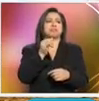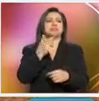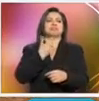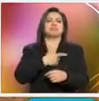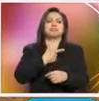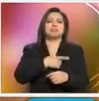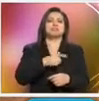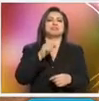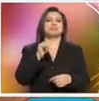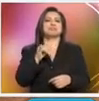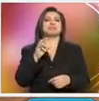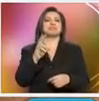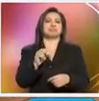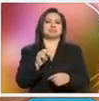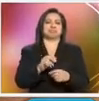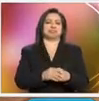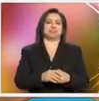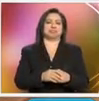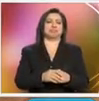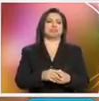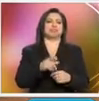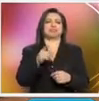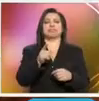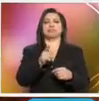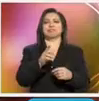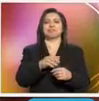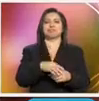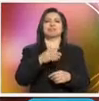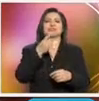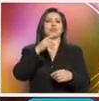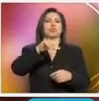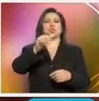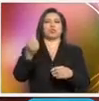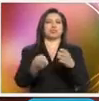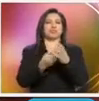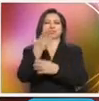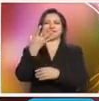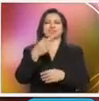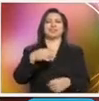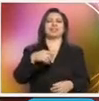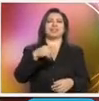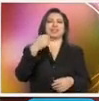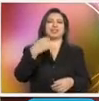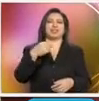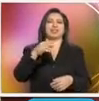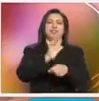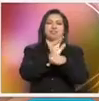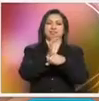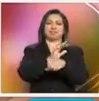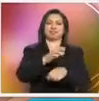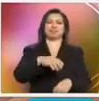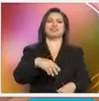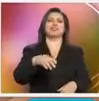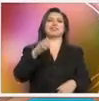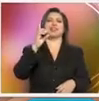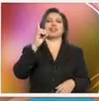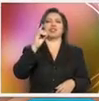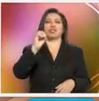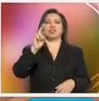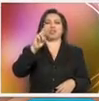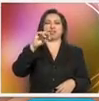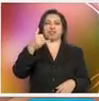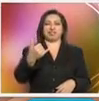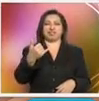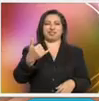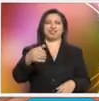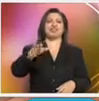venir a platicar. Nada más de mención, estrena Buscando a Dory de Pixar, sí. que pues, bueno, ¿qué les puedo yo decir?